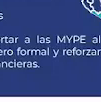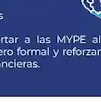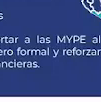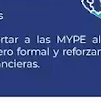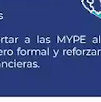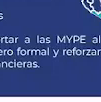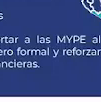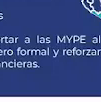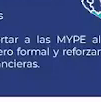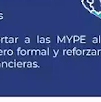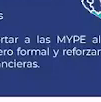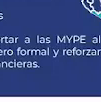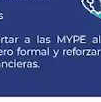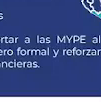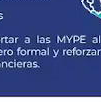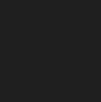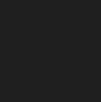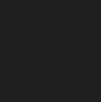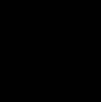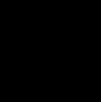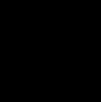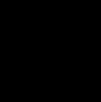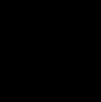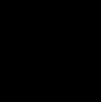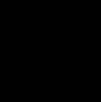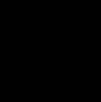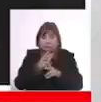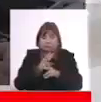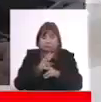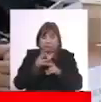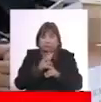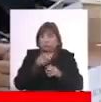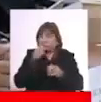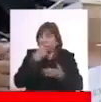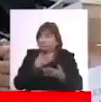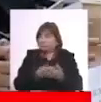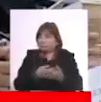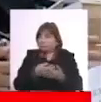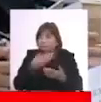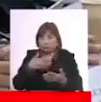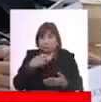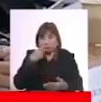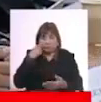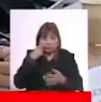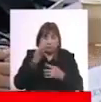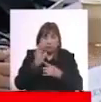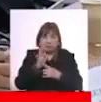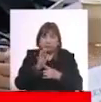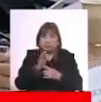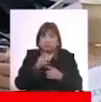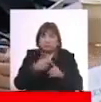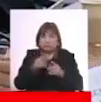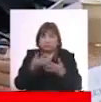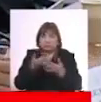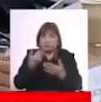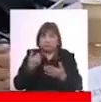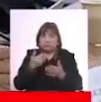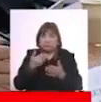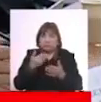3554-2022-PE, que esperamos que la comisión lo evalúe, lo valore positivamente, como ya lo han demostrado en los proyectos